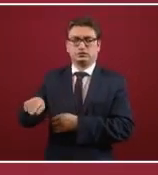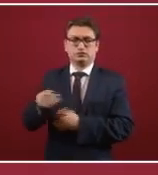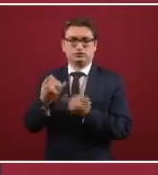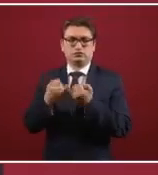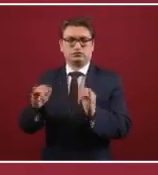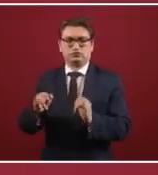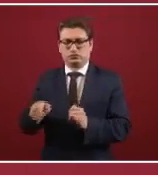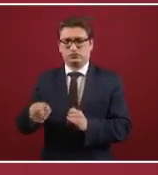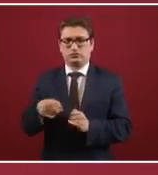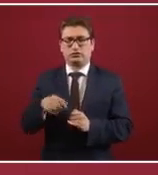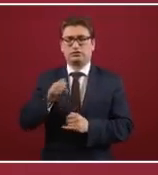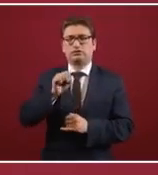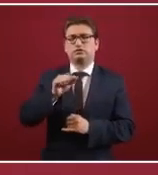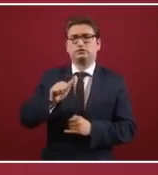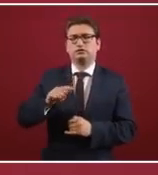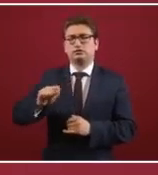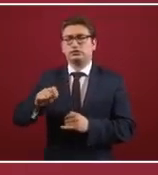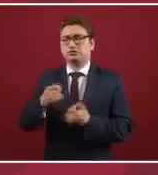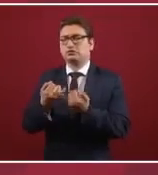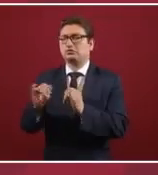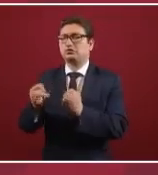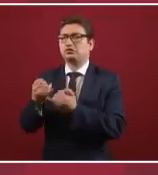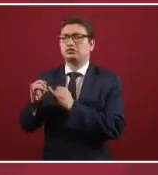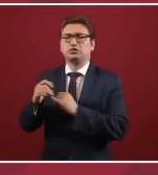que hacían independientes